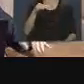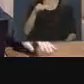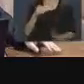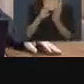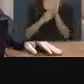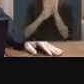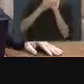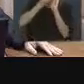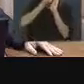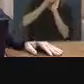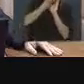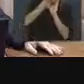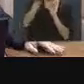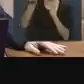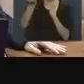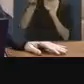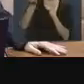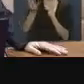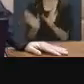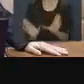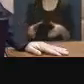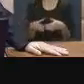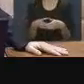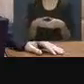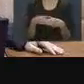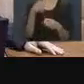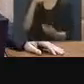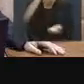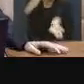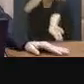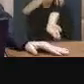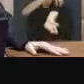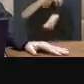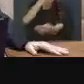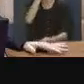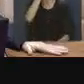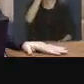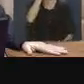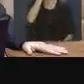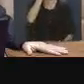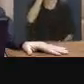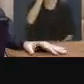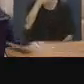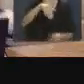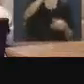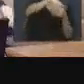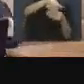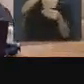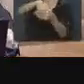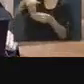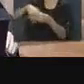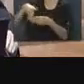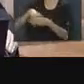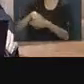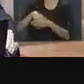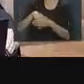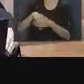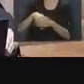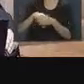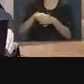declaración que emitió el consejo Regional de coquimbo después de la votación de la resolución de